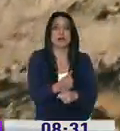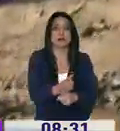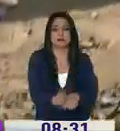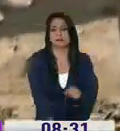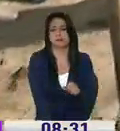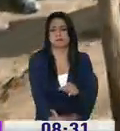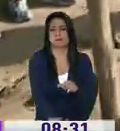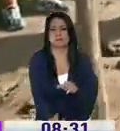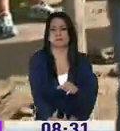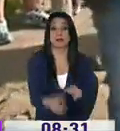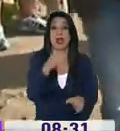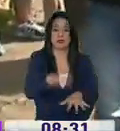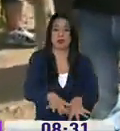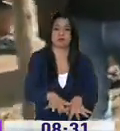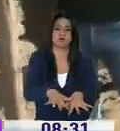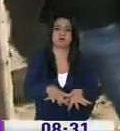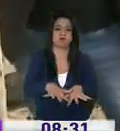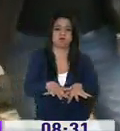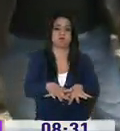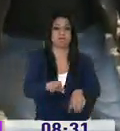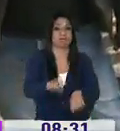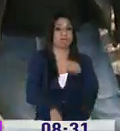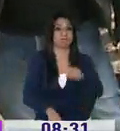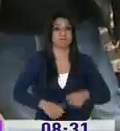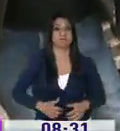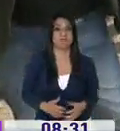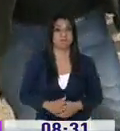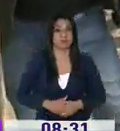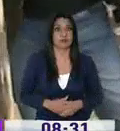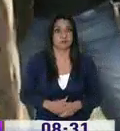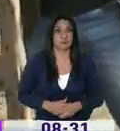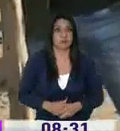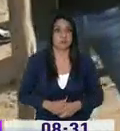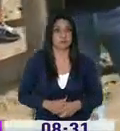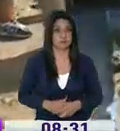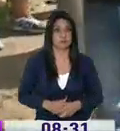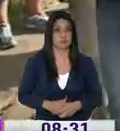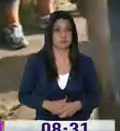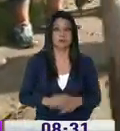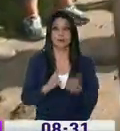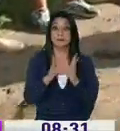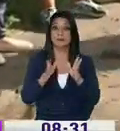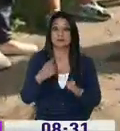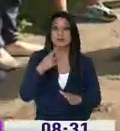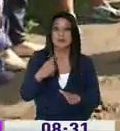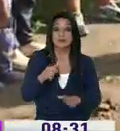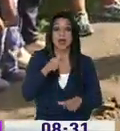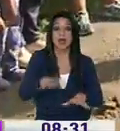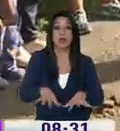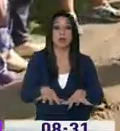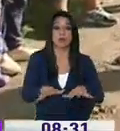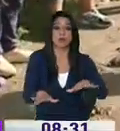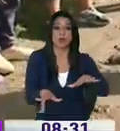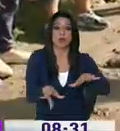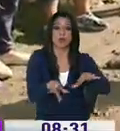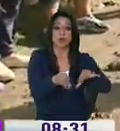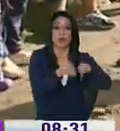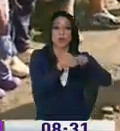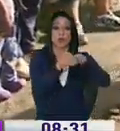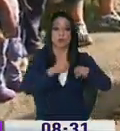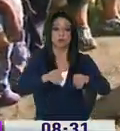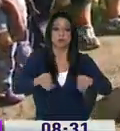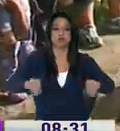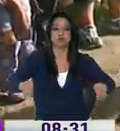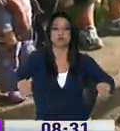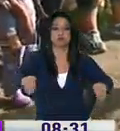la presión entonces fue extendió a romperse la preocupación de los vecinos también la filtración de agua de aquí hacia la hacia la